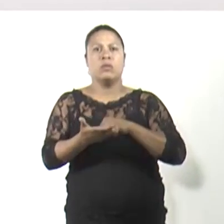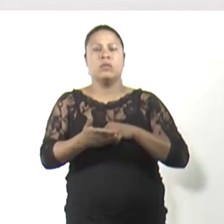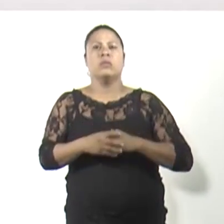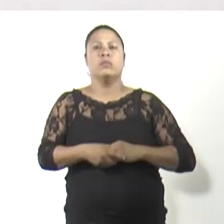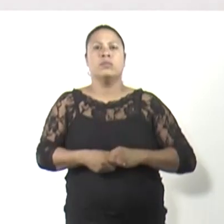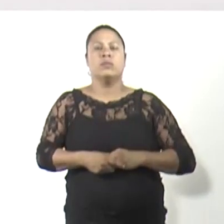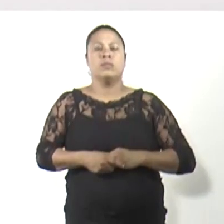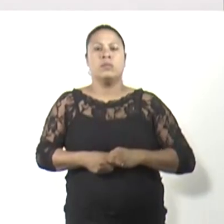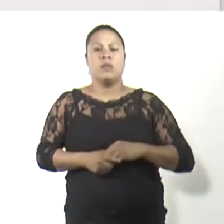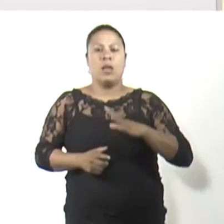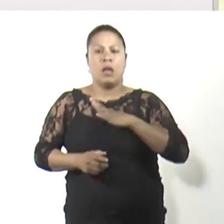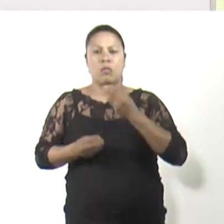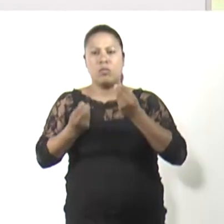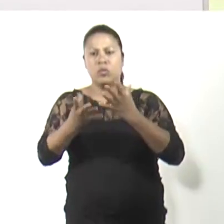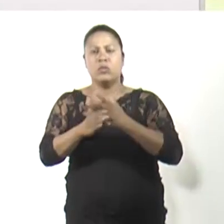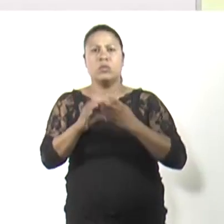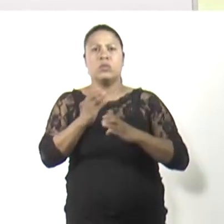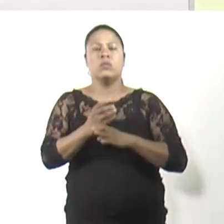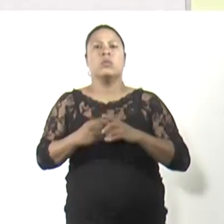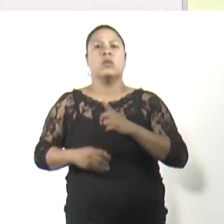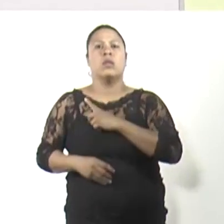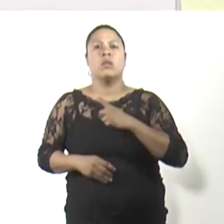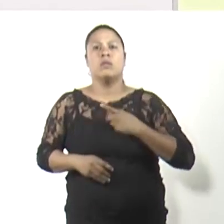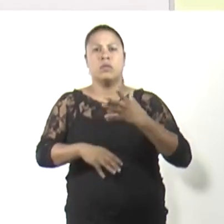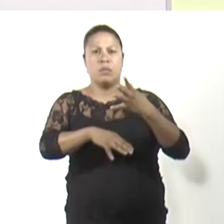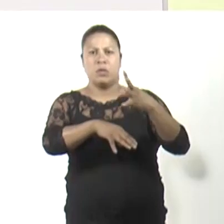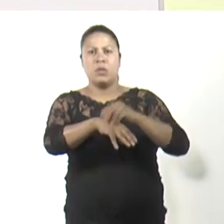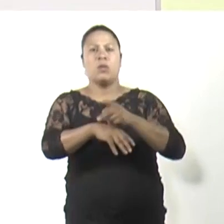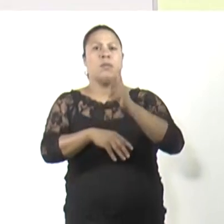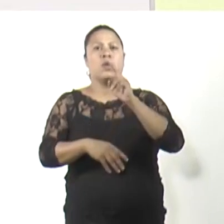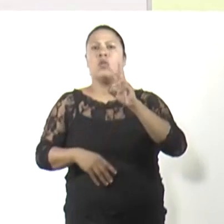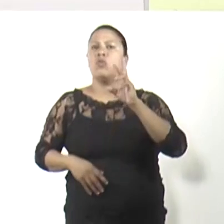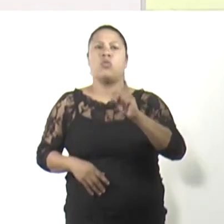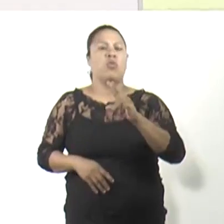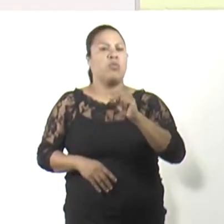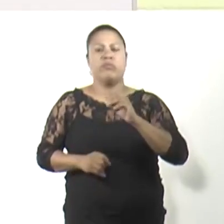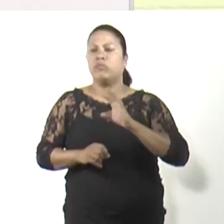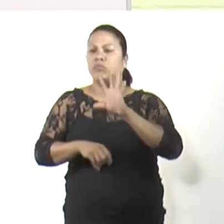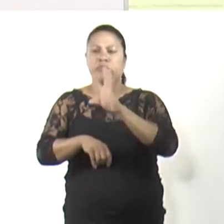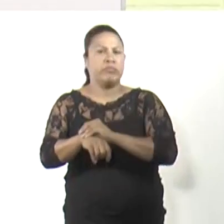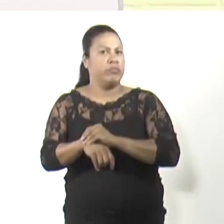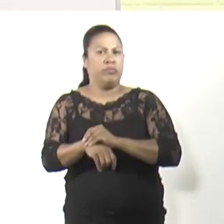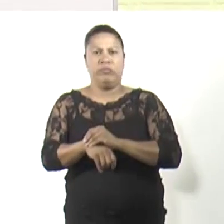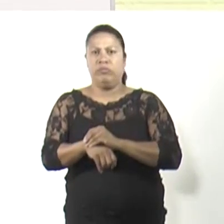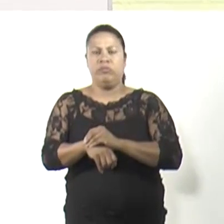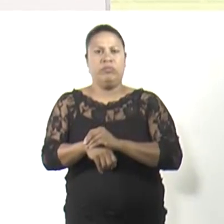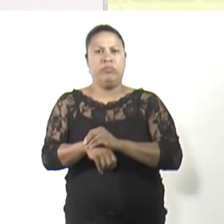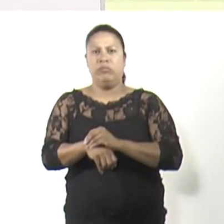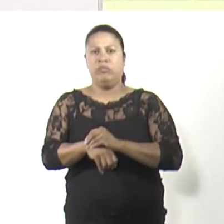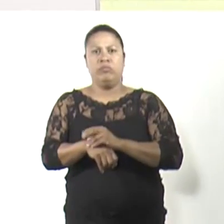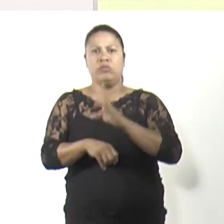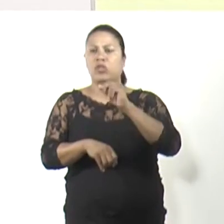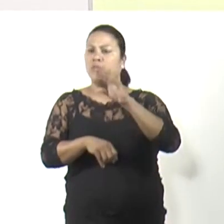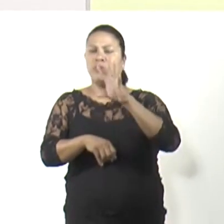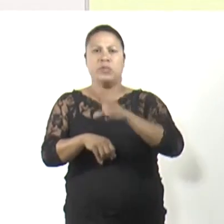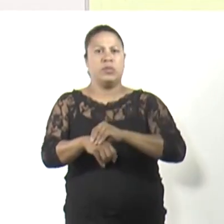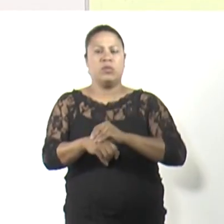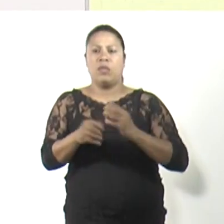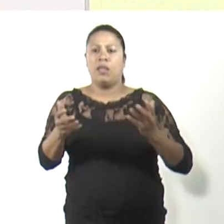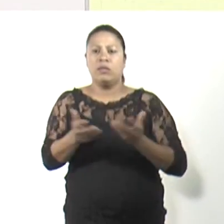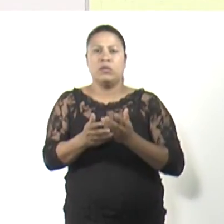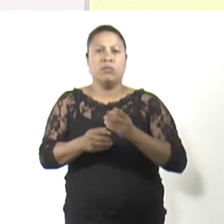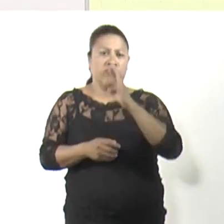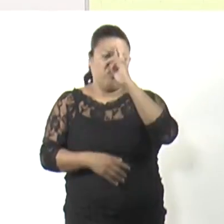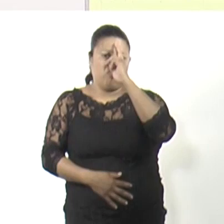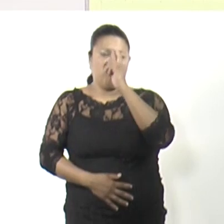hay acciones que están permitidos, pero va a haber otras que no están permitidos y que están